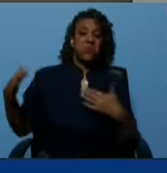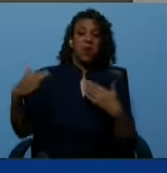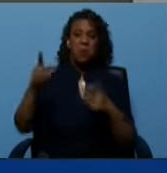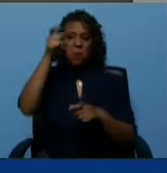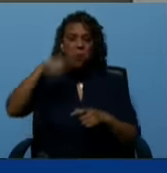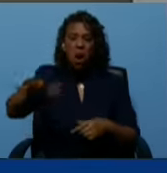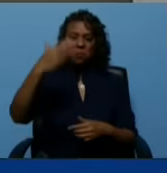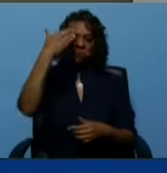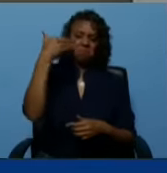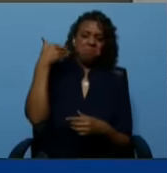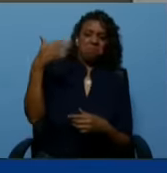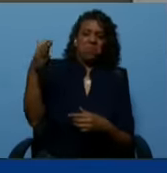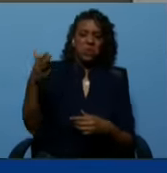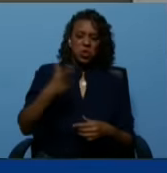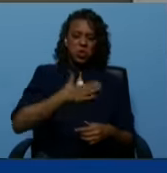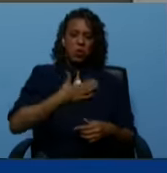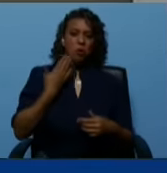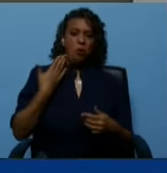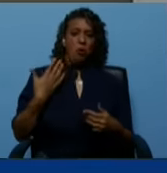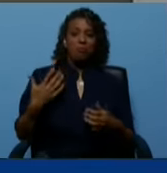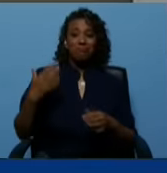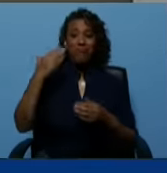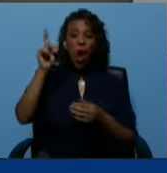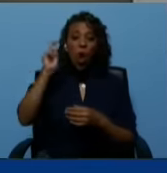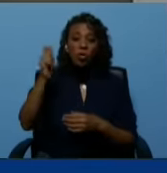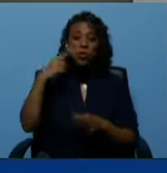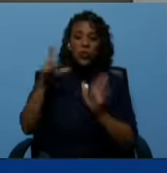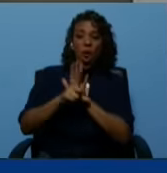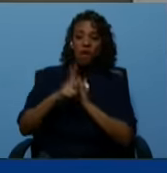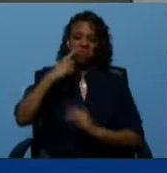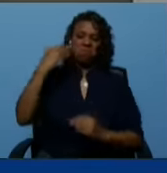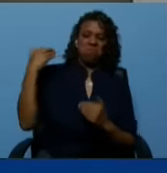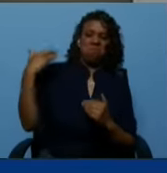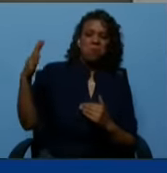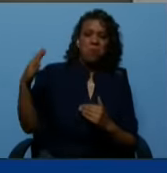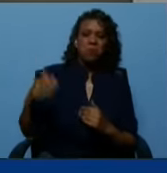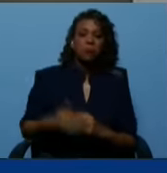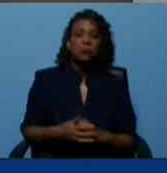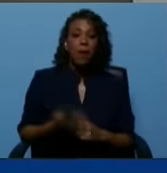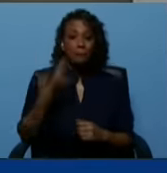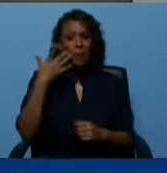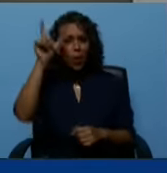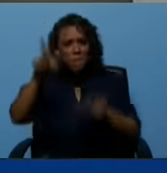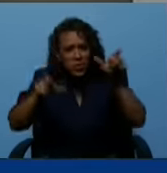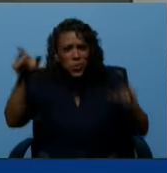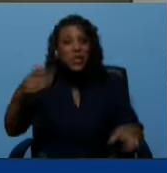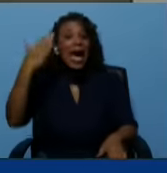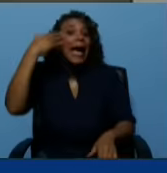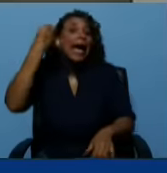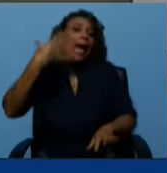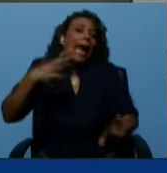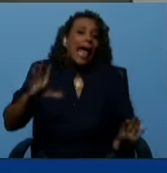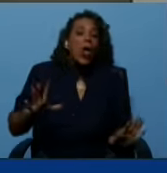encima de la Constitución y de las leyes. Y creen que porque